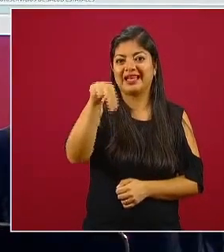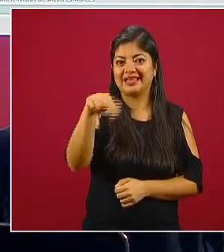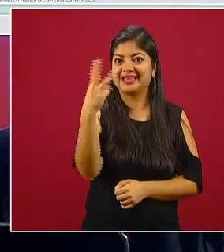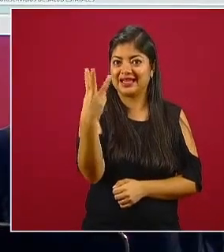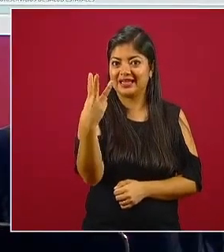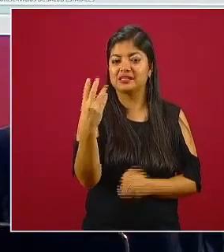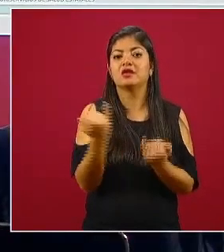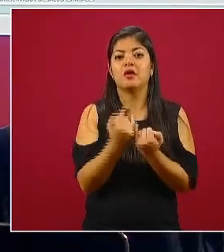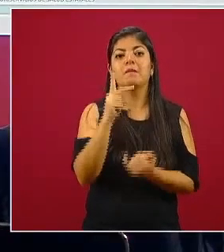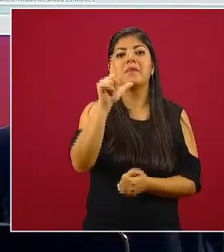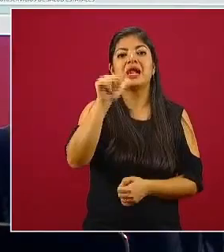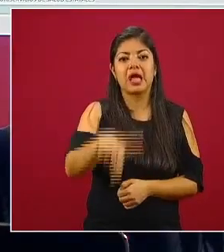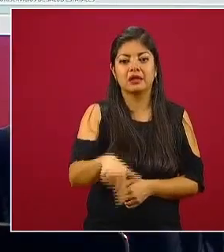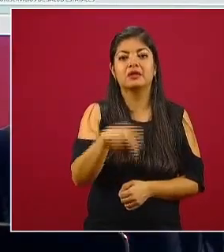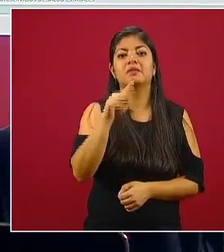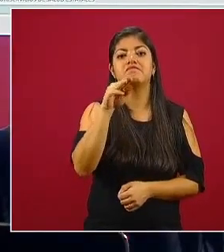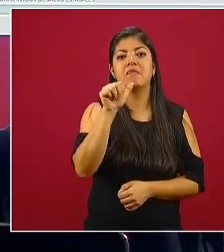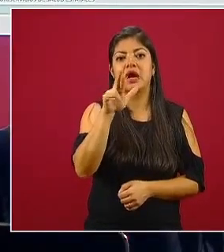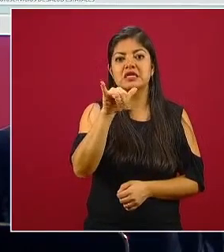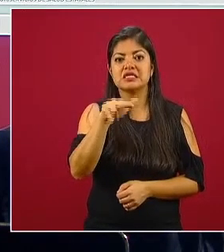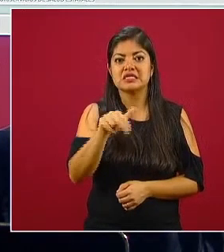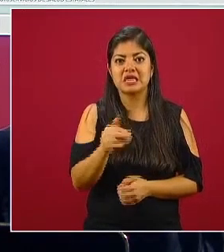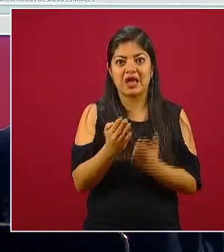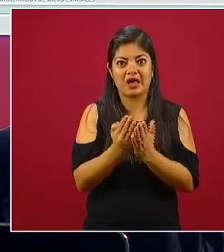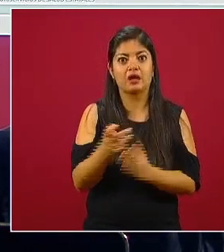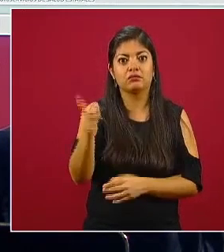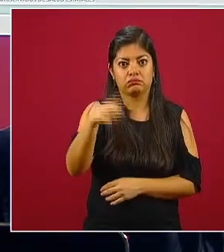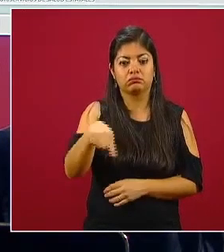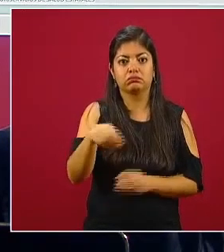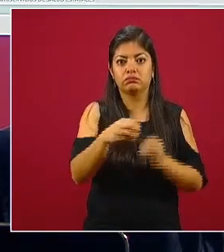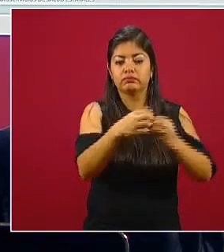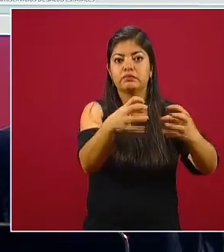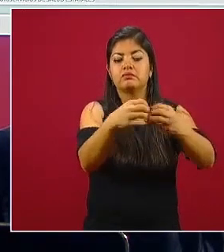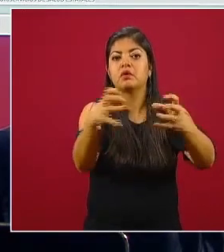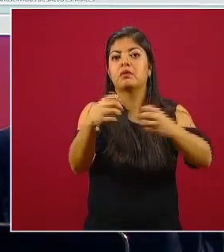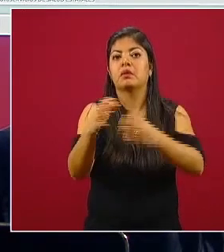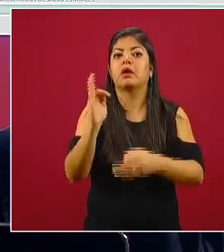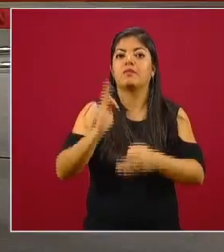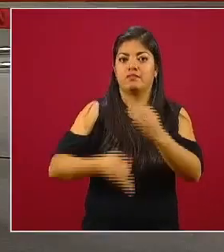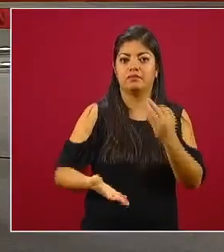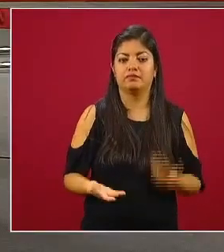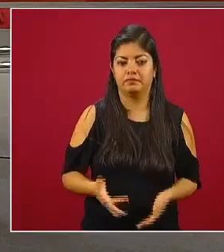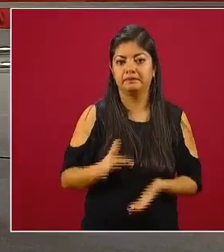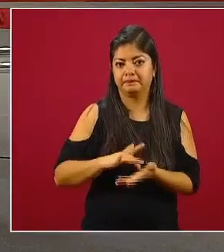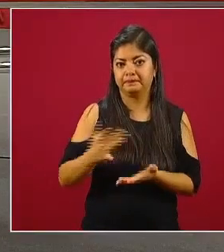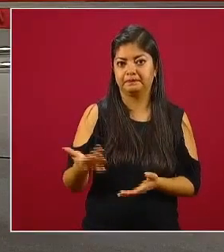que nos permitieron una de las expansiones más rápidas que pudimos hacer. La siguiente.